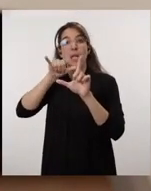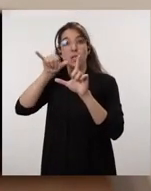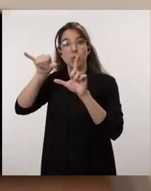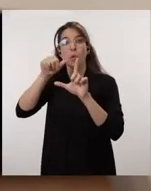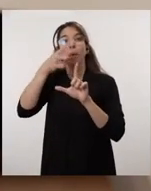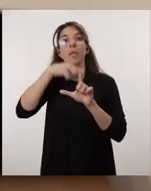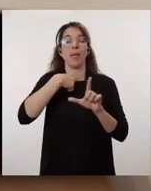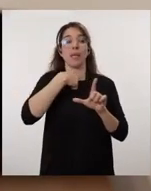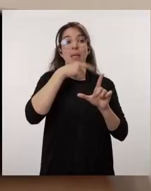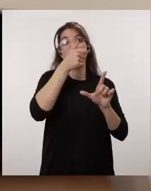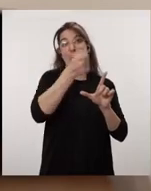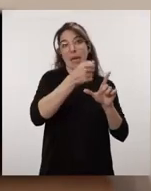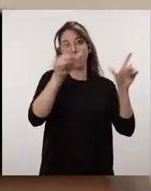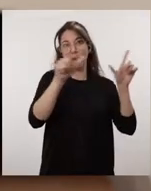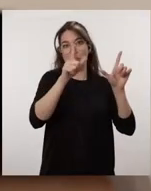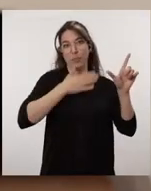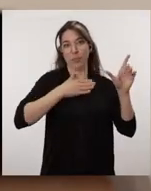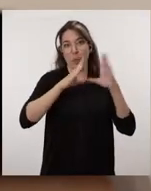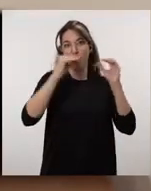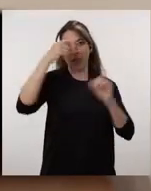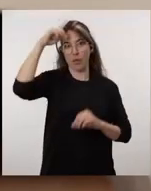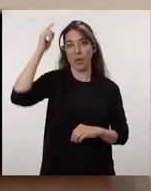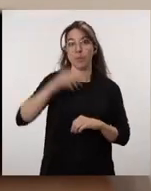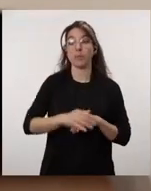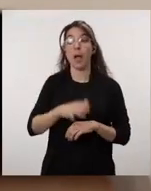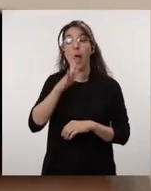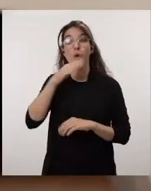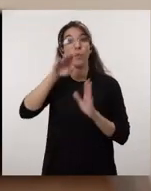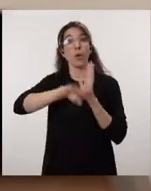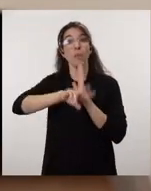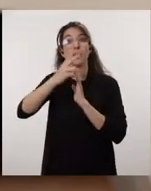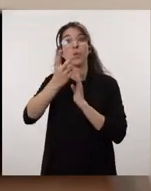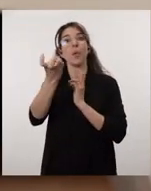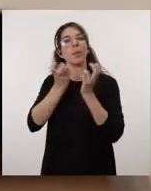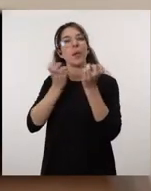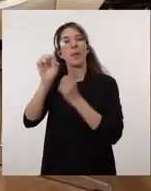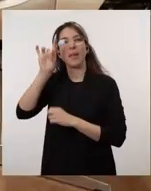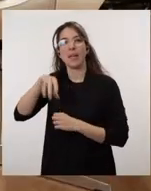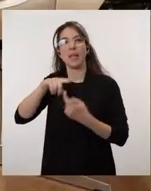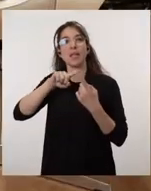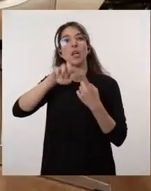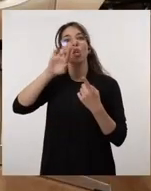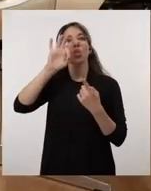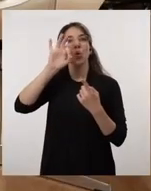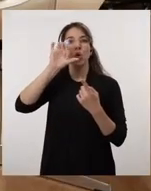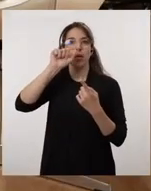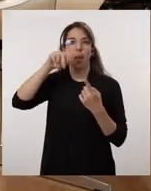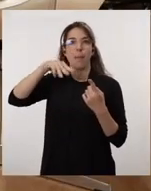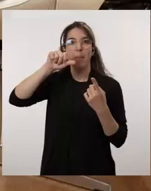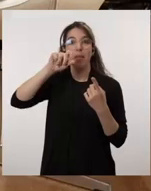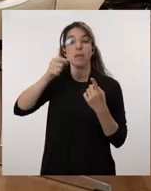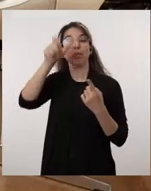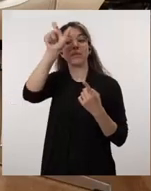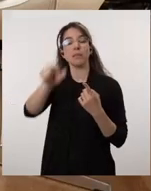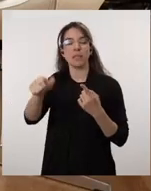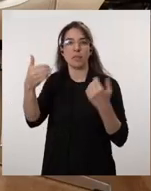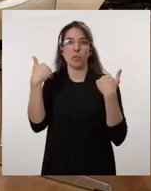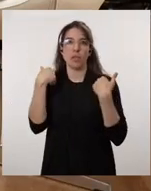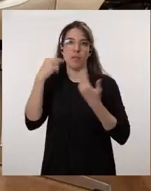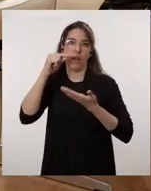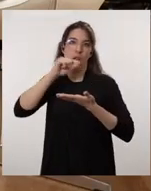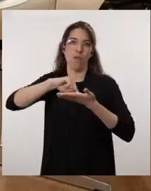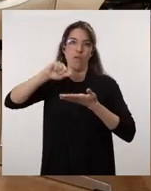rey juan carlos y para este segundo programa me acompañan ya rosa mesa ella es la responsable de la oficina de proyectos europeos